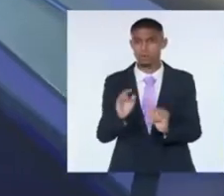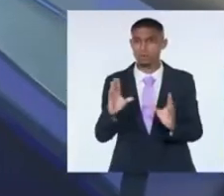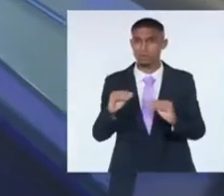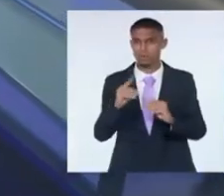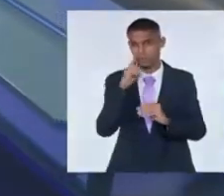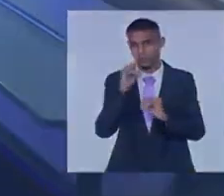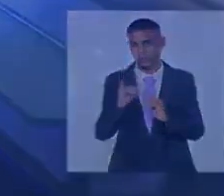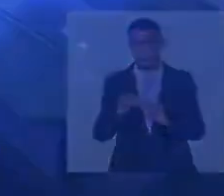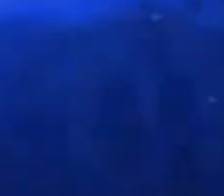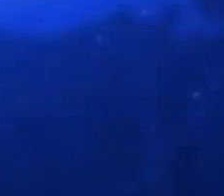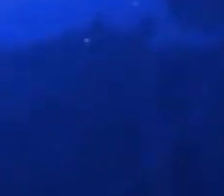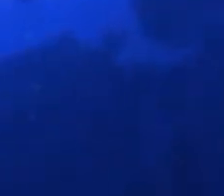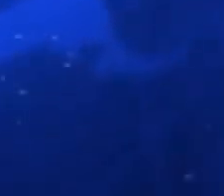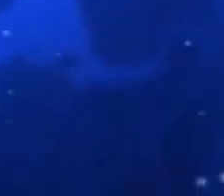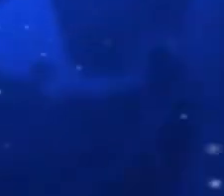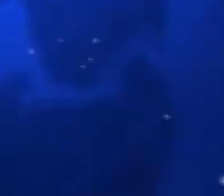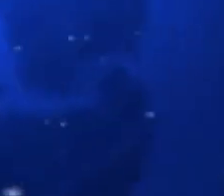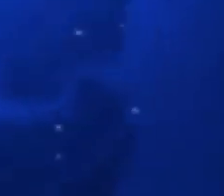estelar